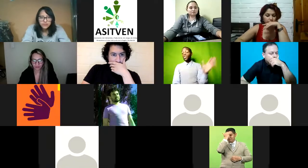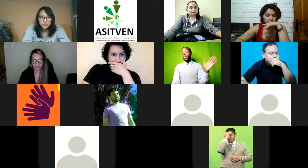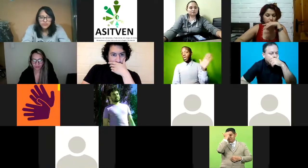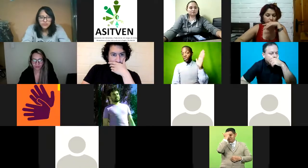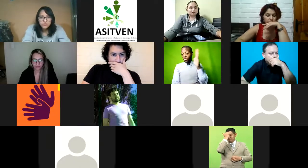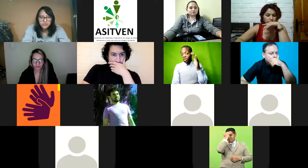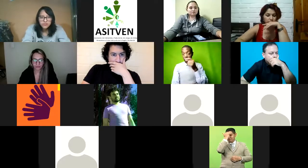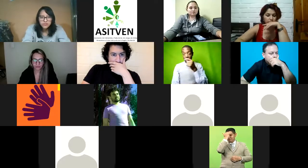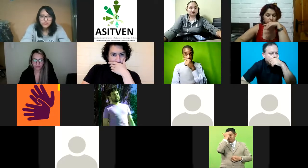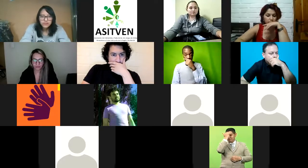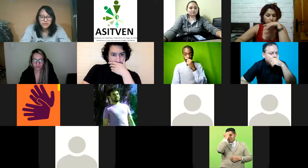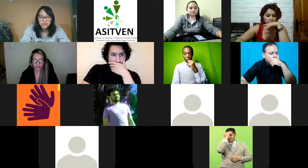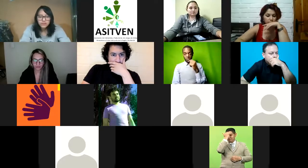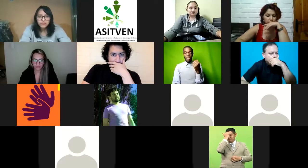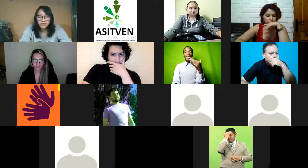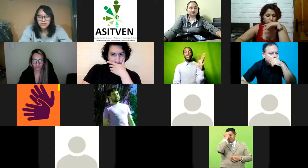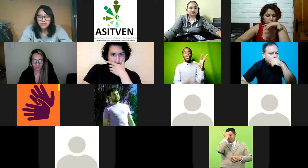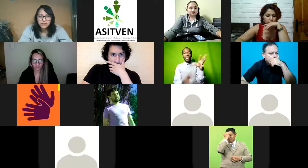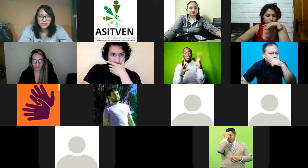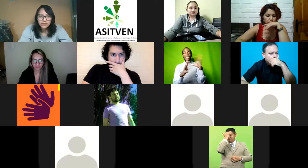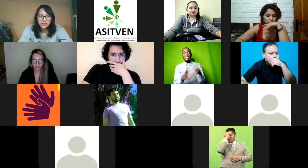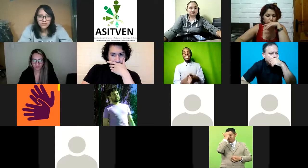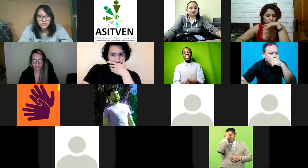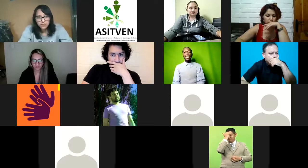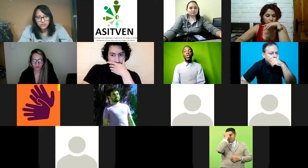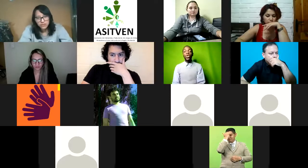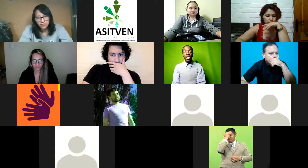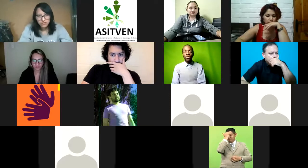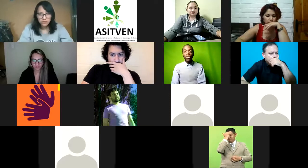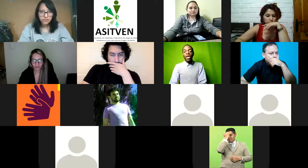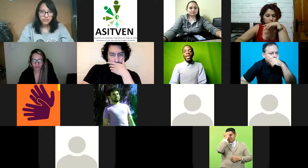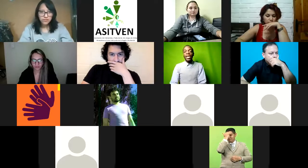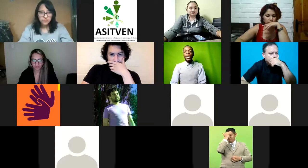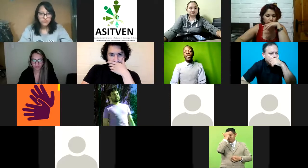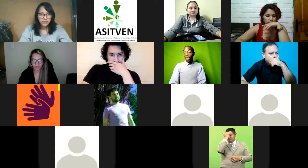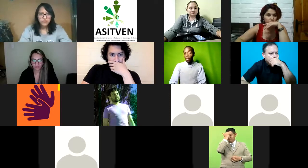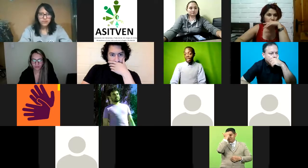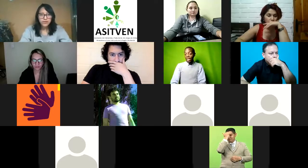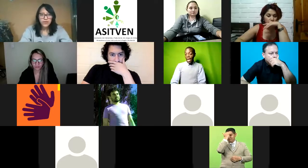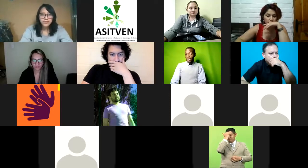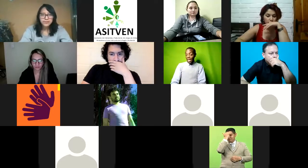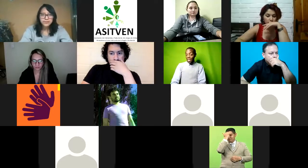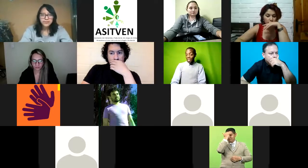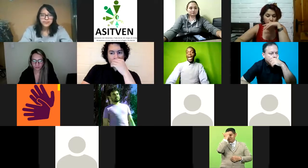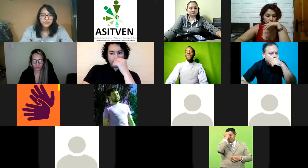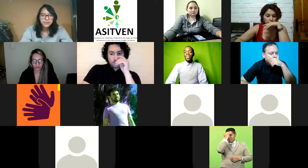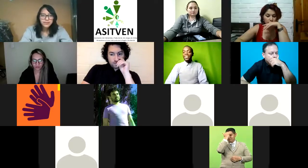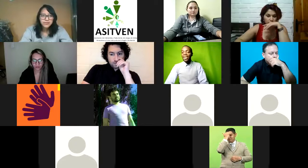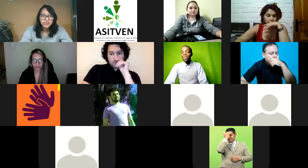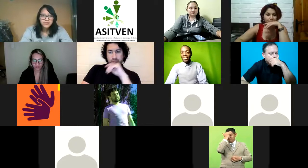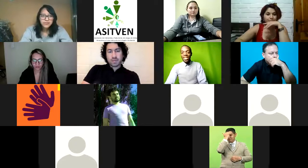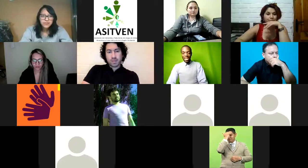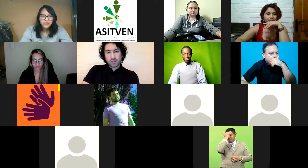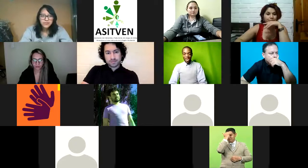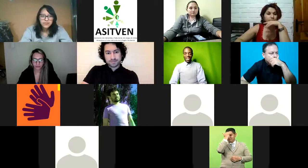Y eso imperó, eso siguió por mucho tiempo. Todavía incluso se sigue sintiendo eso. Que si tú hablas ASL, ya hablas lengua